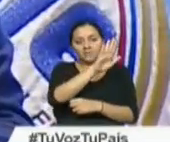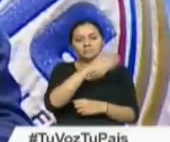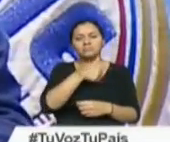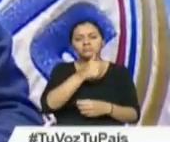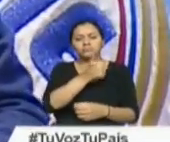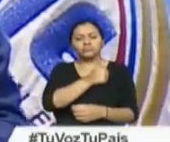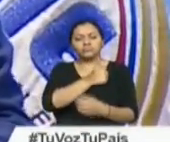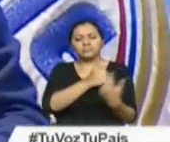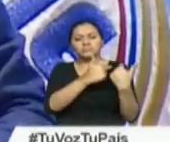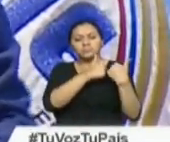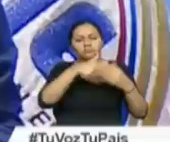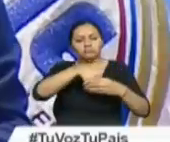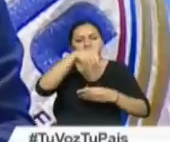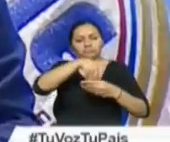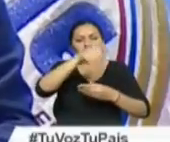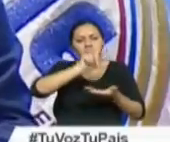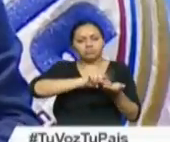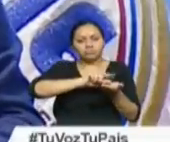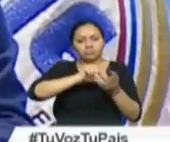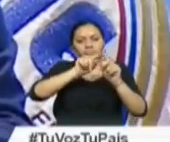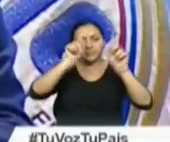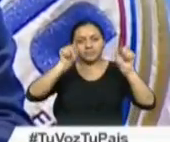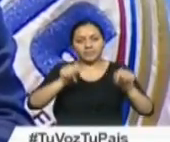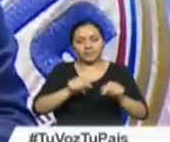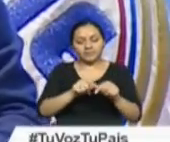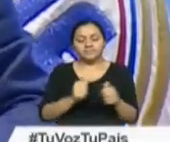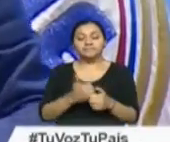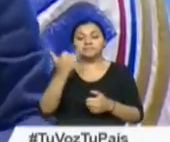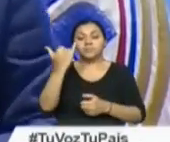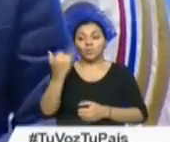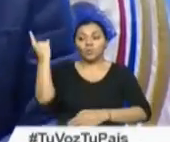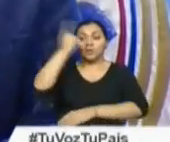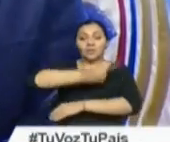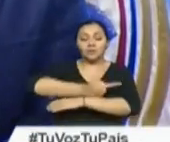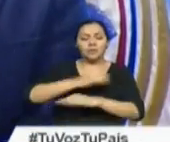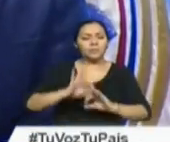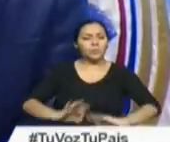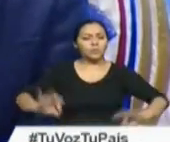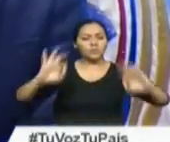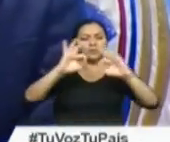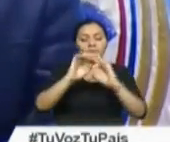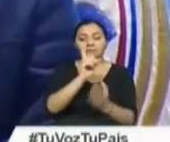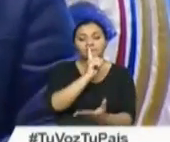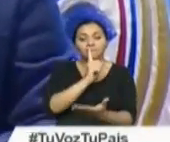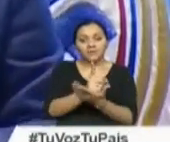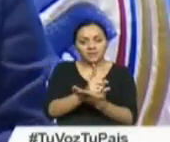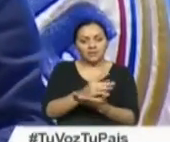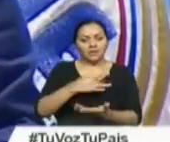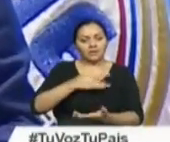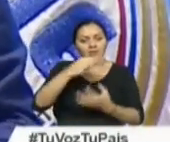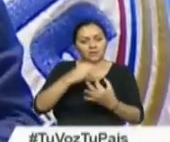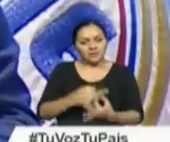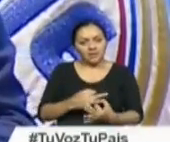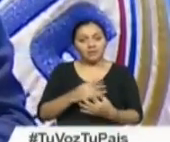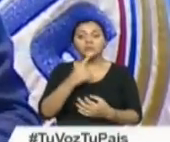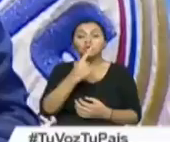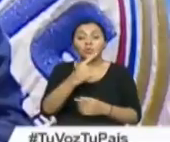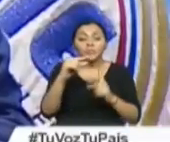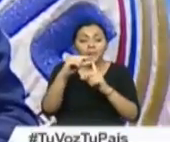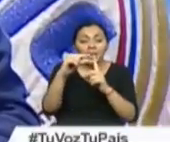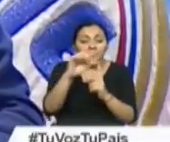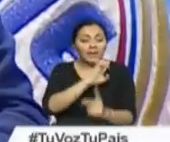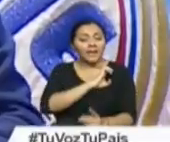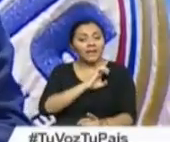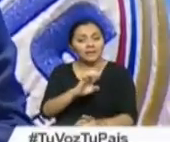histórica también ha sido por la verdad y por la dignidad. Y cuando hablamos de ética y hablamos de dignidad, lo